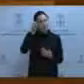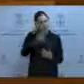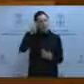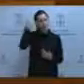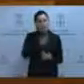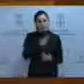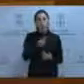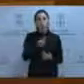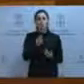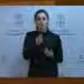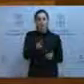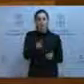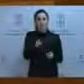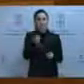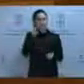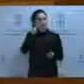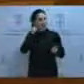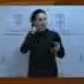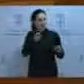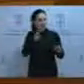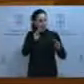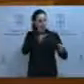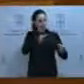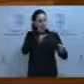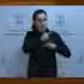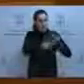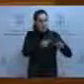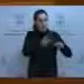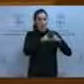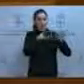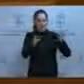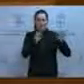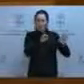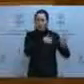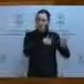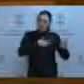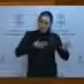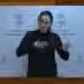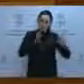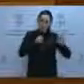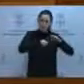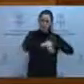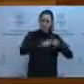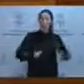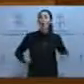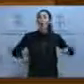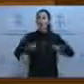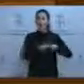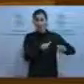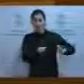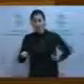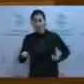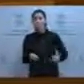tanta atención esa familia asturiana que decide llevar a su niño o a su niña a un colegio concertado